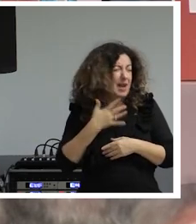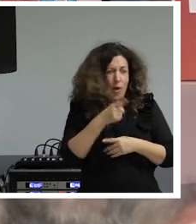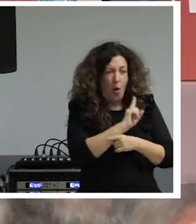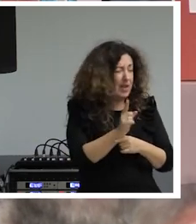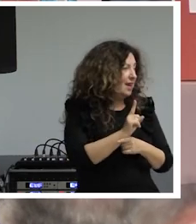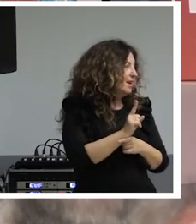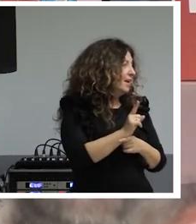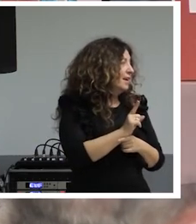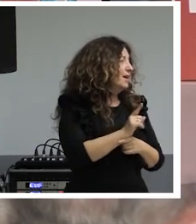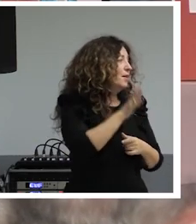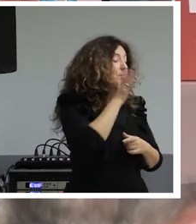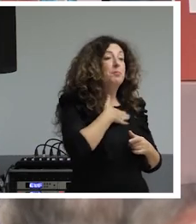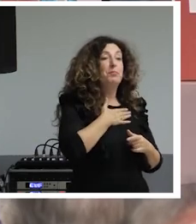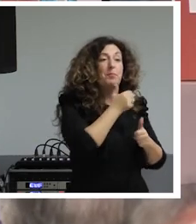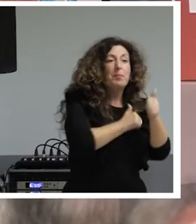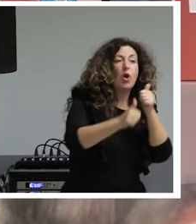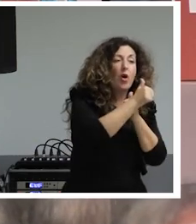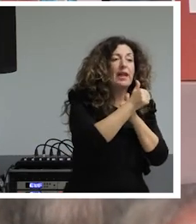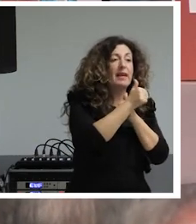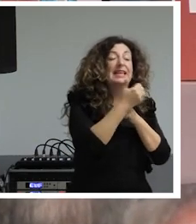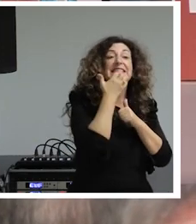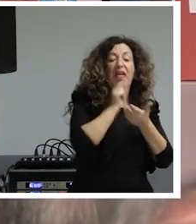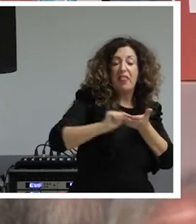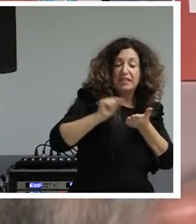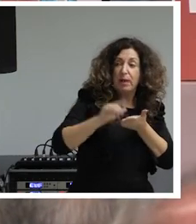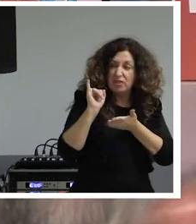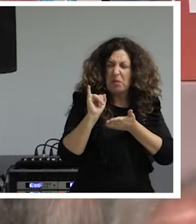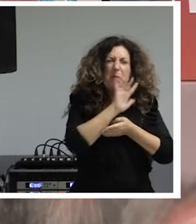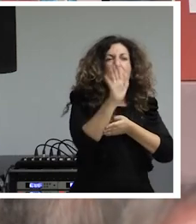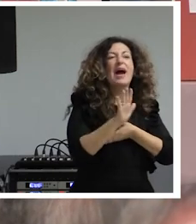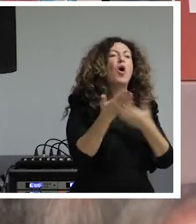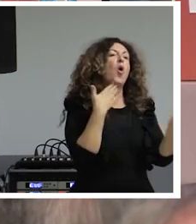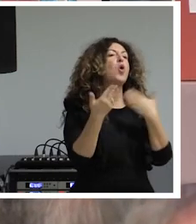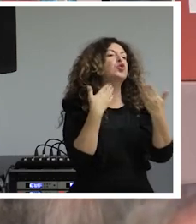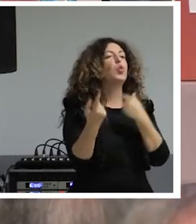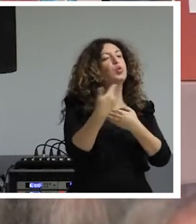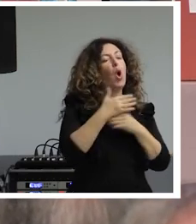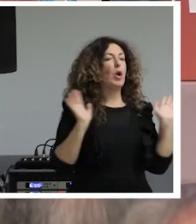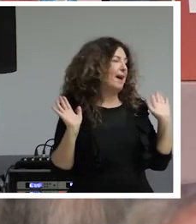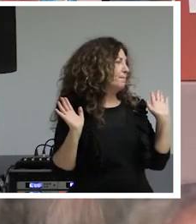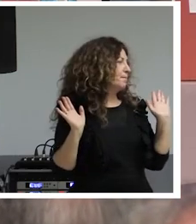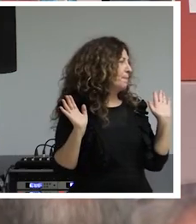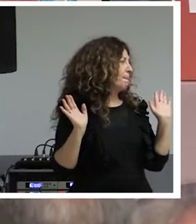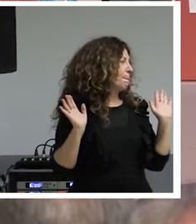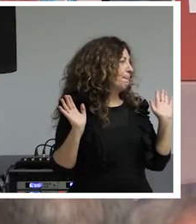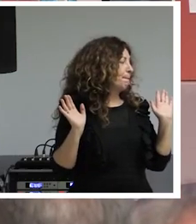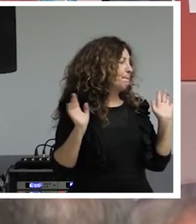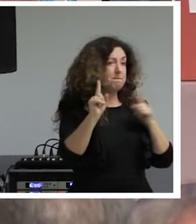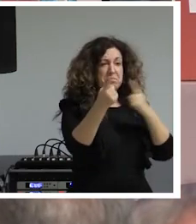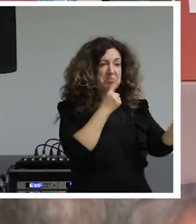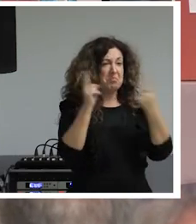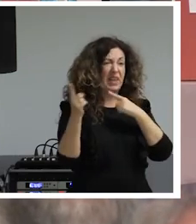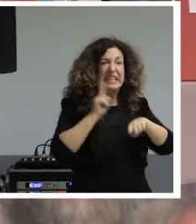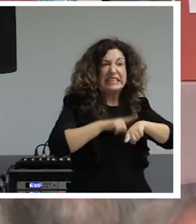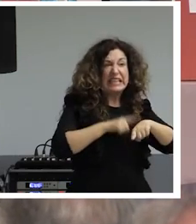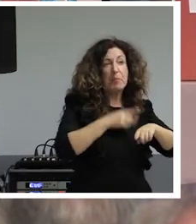bueno en el ayuntamiento en ningún sitio no me hace falta un despacho para hacer política porque no quiero encerrarme no he tenido por dos cosas